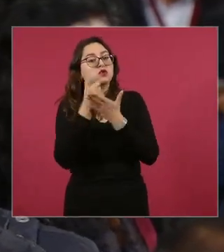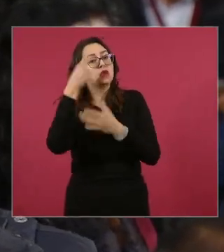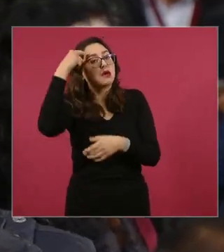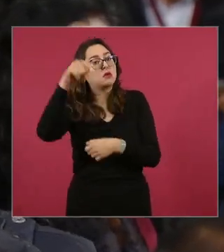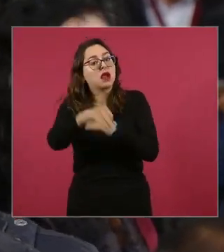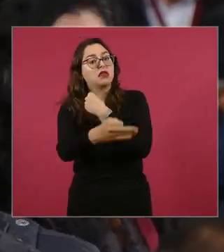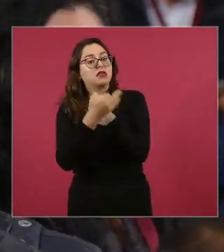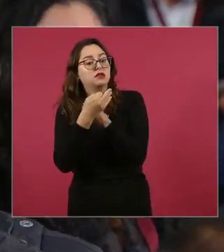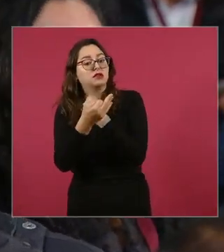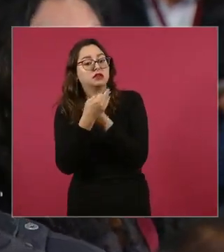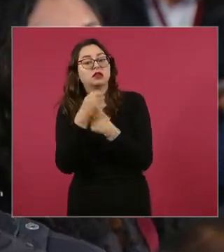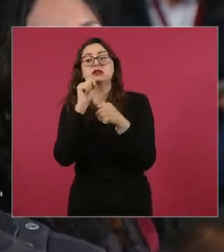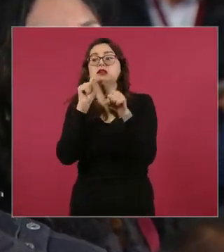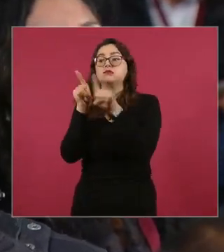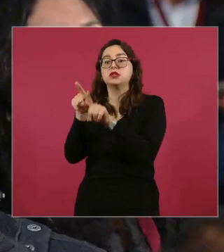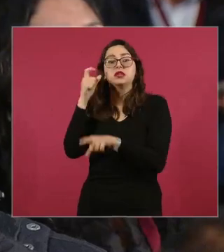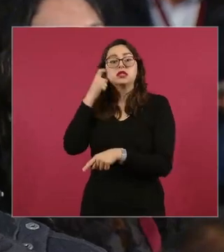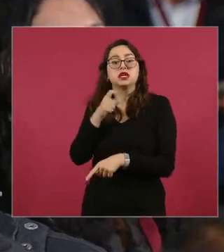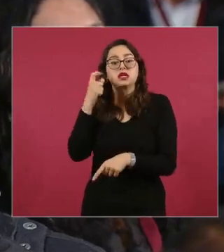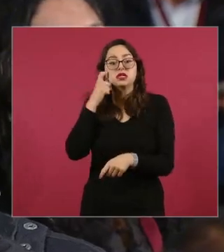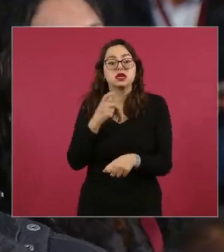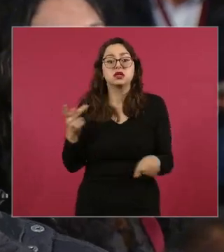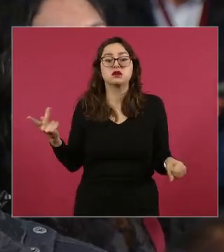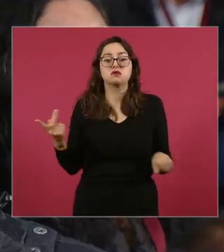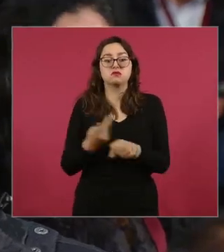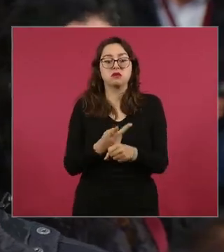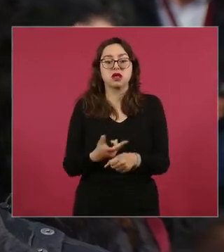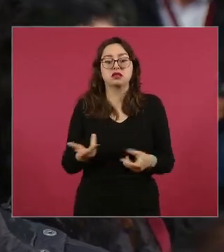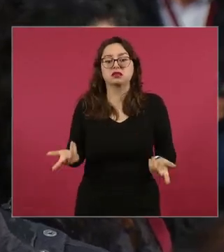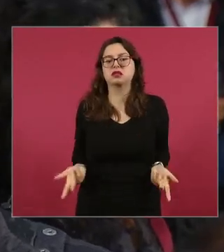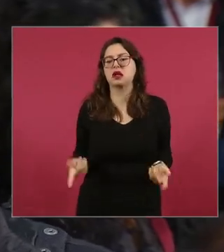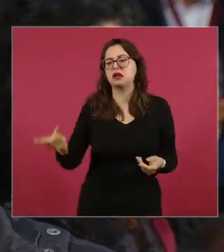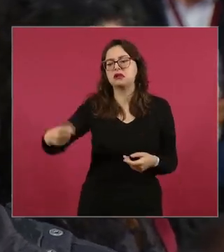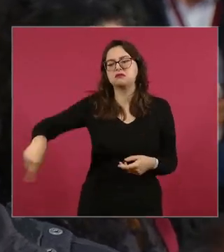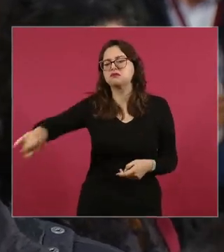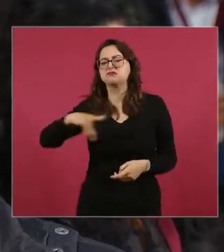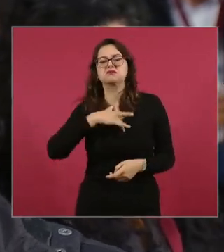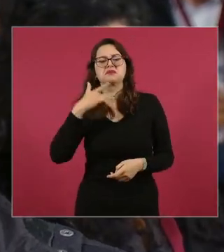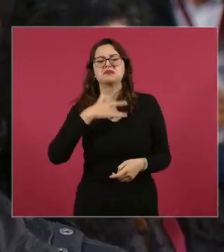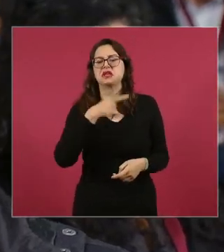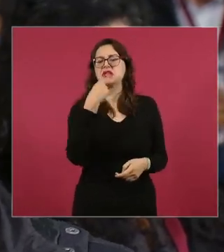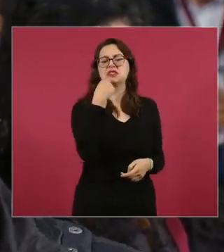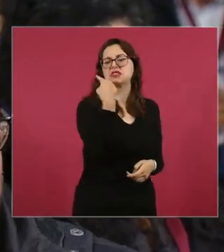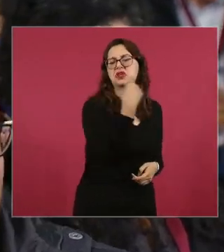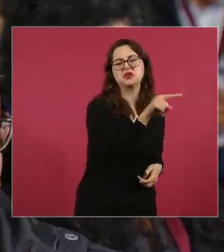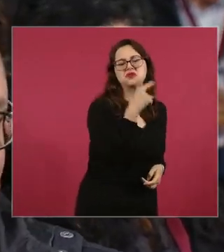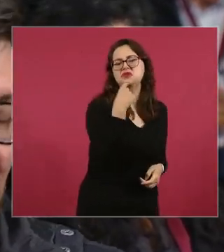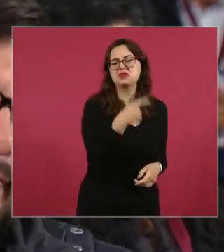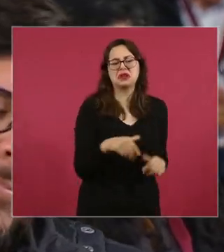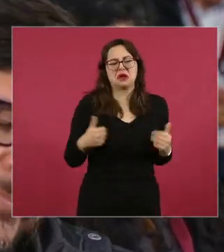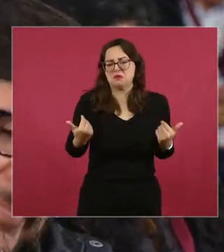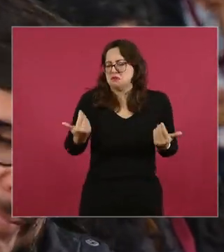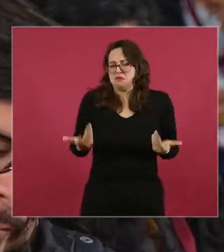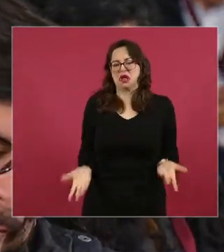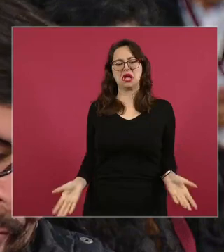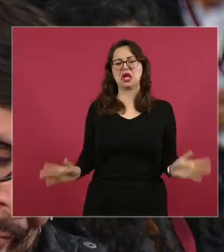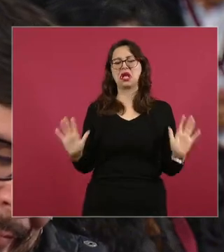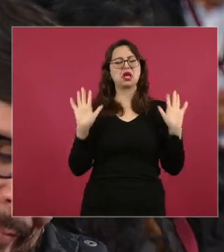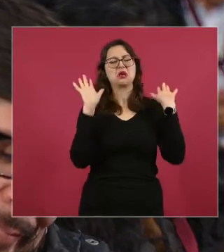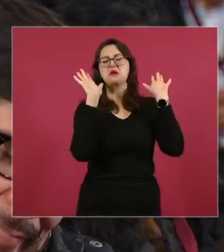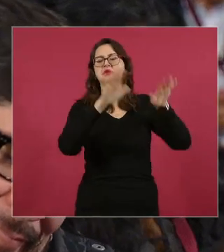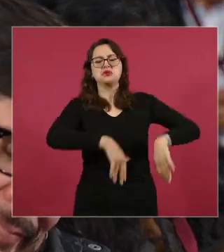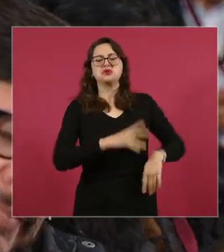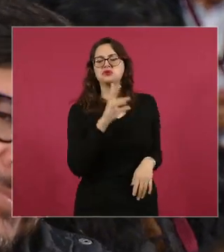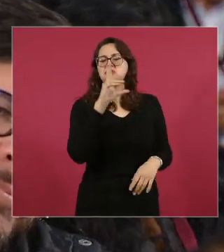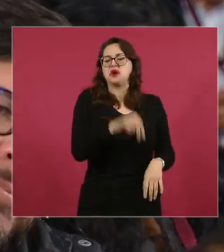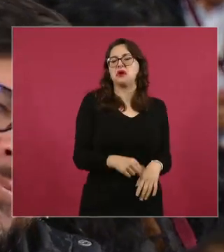que lo hacen en Guerrero. Por eso estas cifras no aparecen. Sí. Prefieren ir con ellos porque es una. También hay reportajes serios